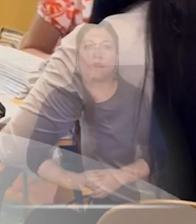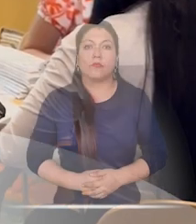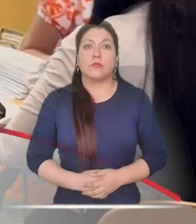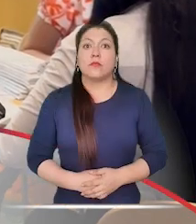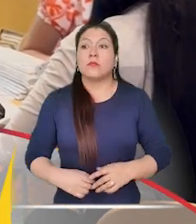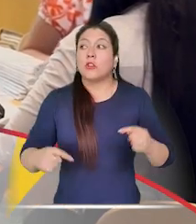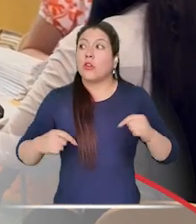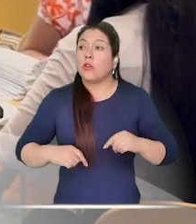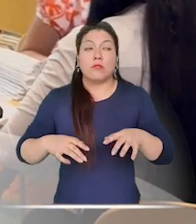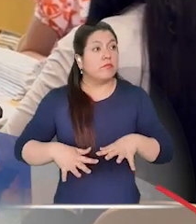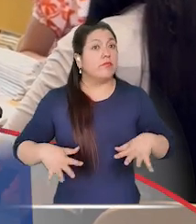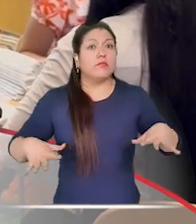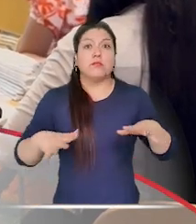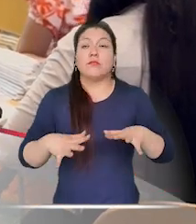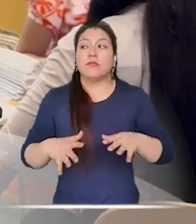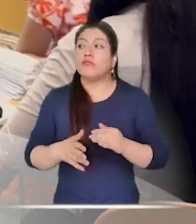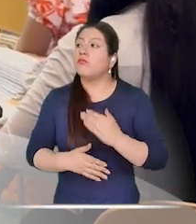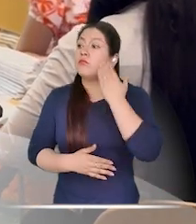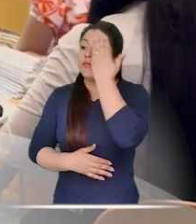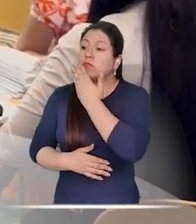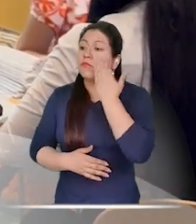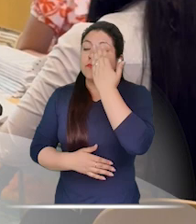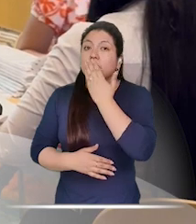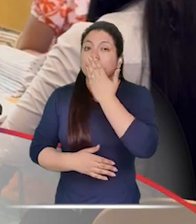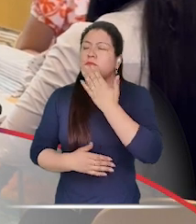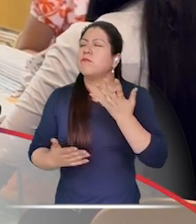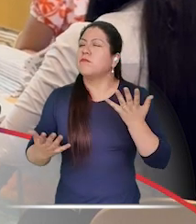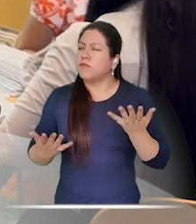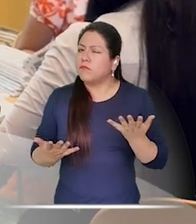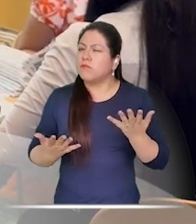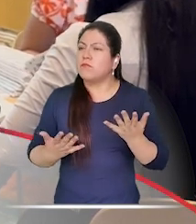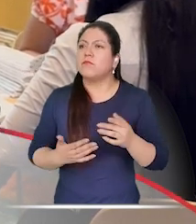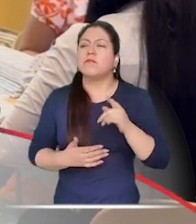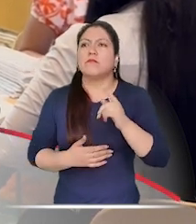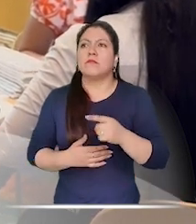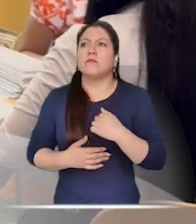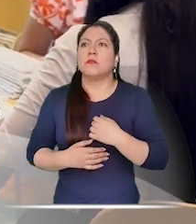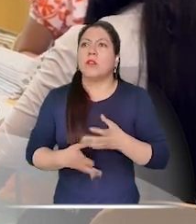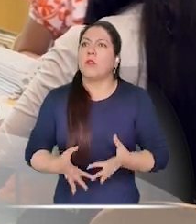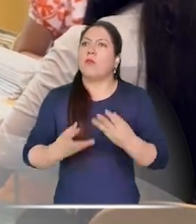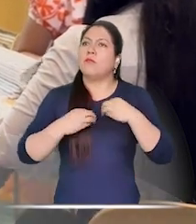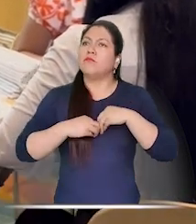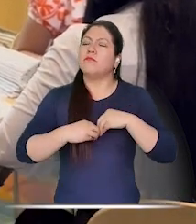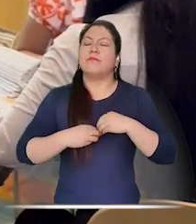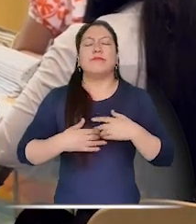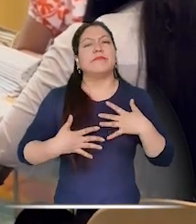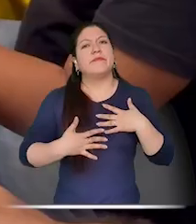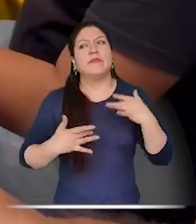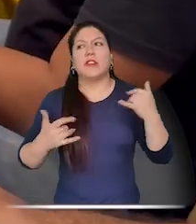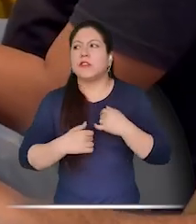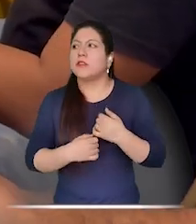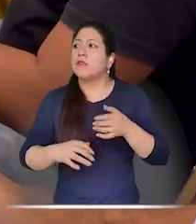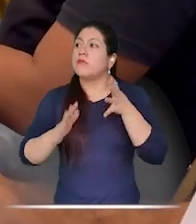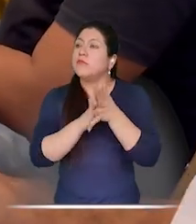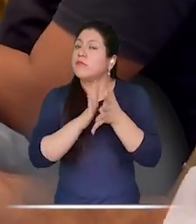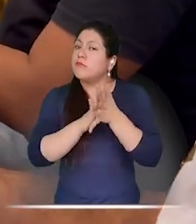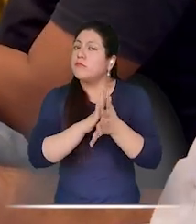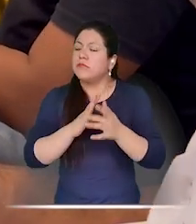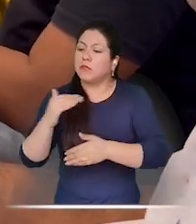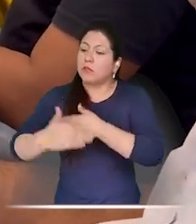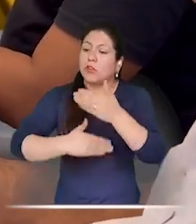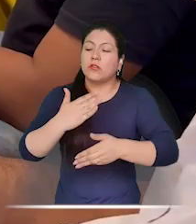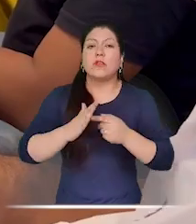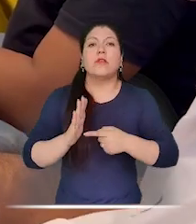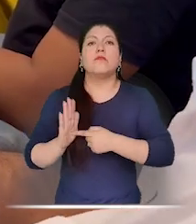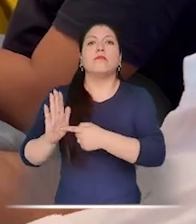En el día de hoy nos encontramos en los simulacros y bueno, me da mucho placer decirles que efectivamente se ven